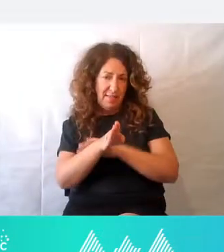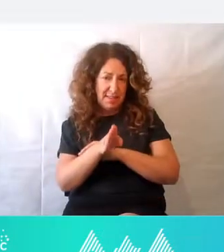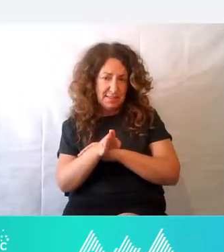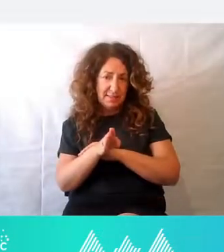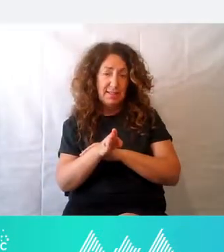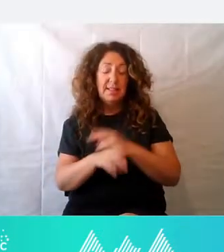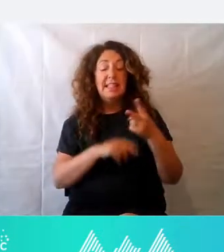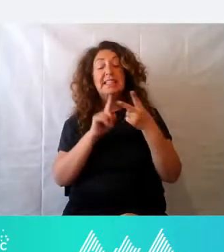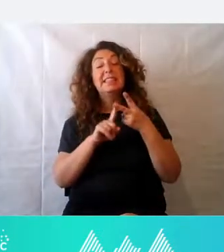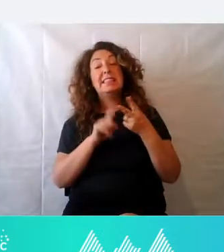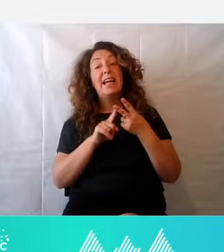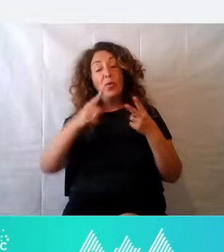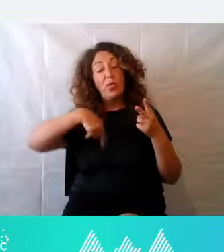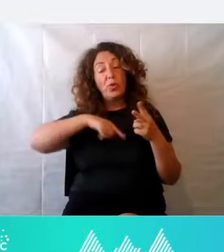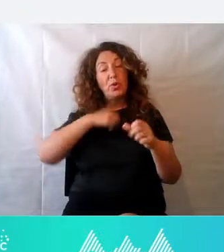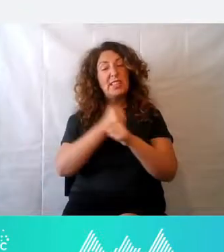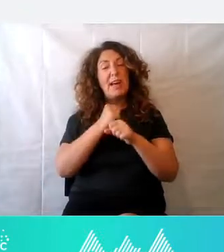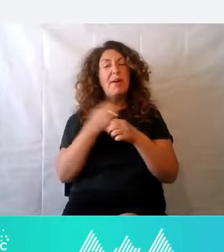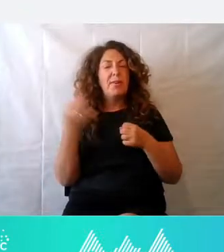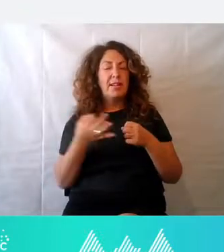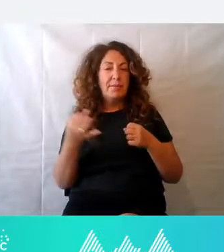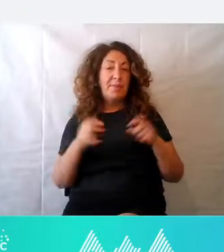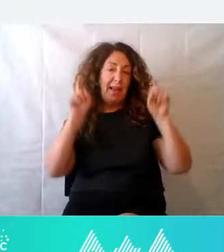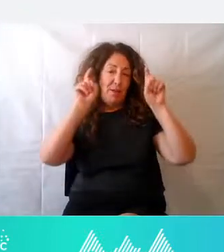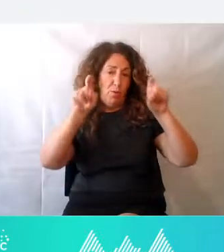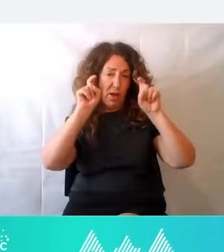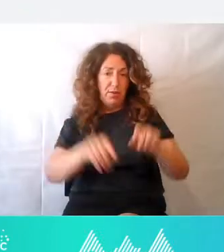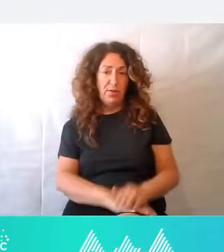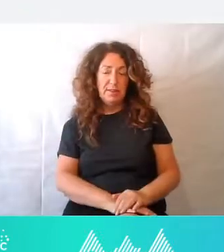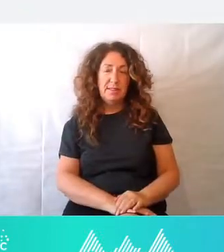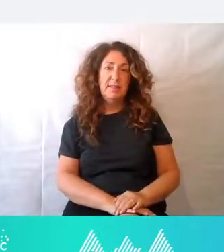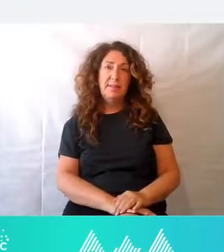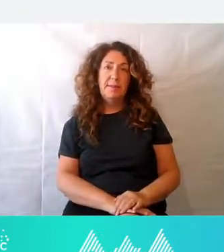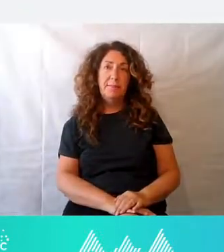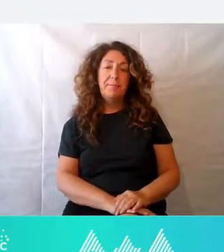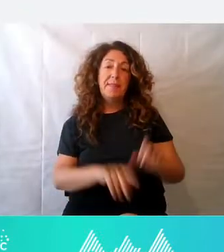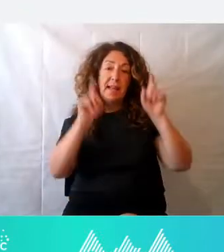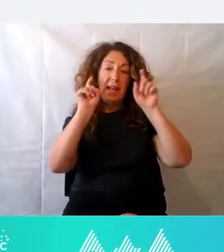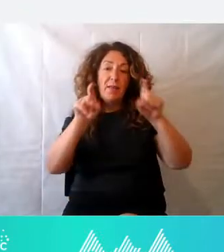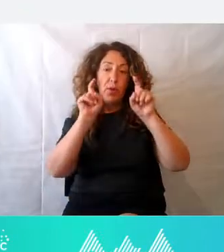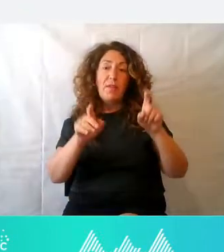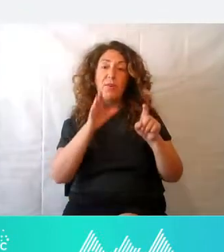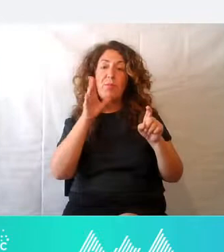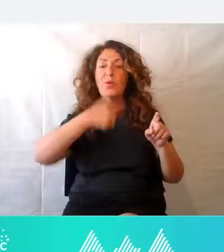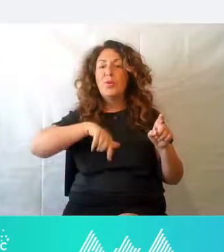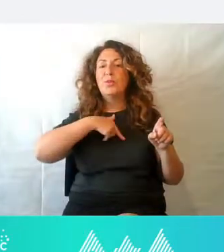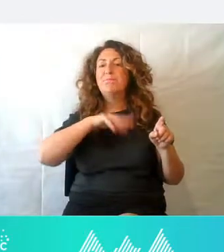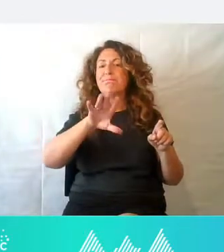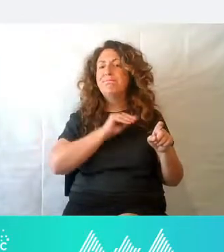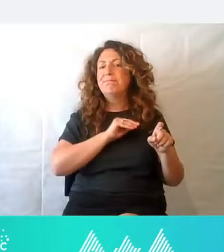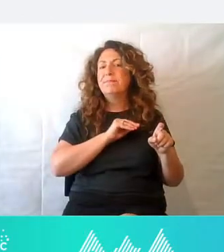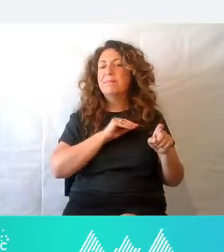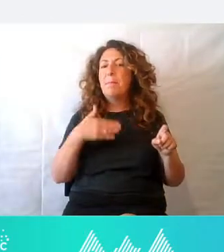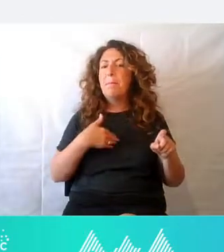donde trabajamos es la educación porque entendemos que hay un papel fundamental de la